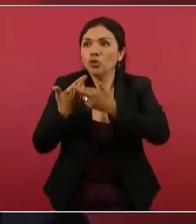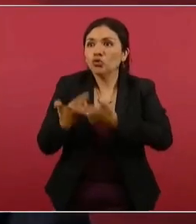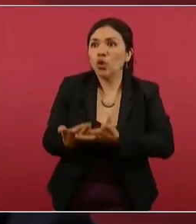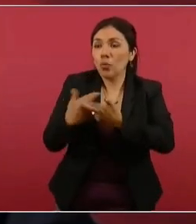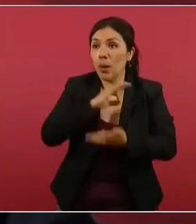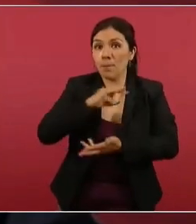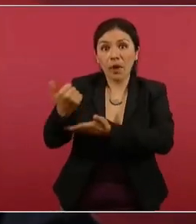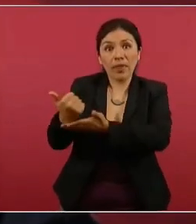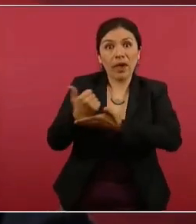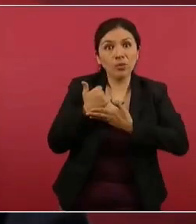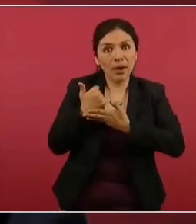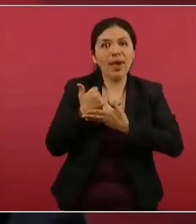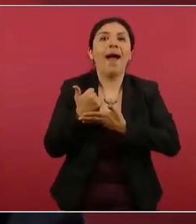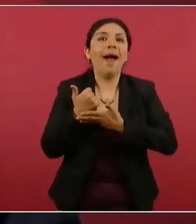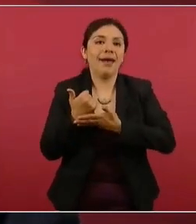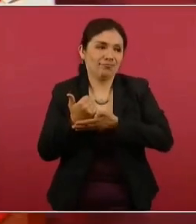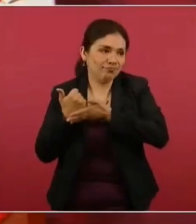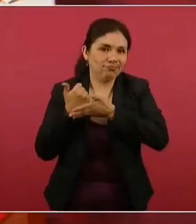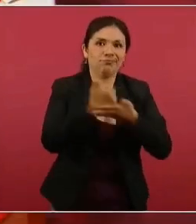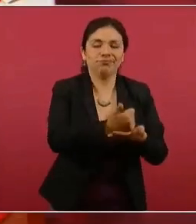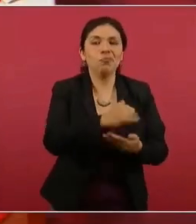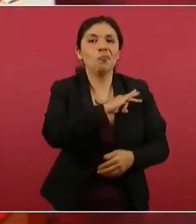ayudar, ayuda.